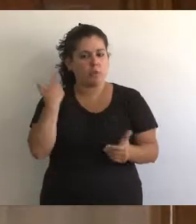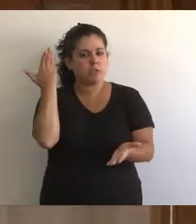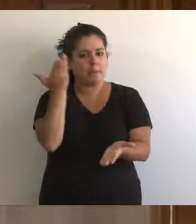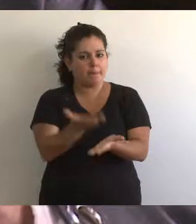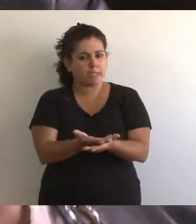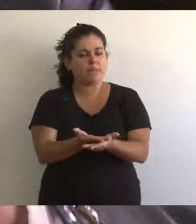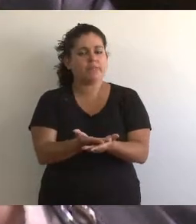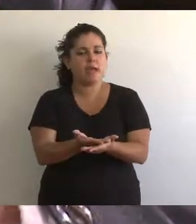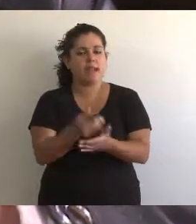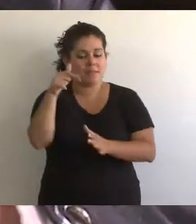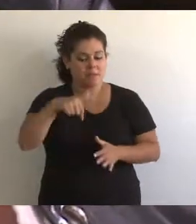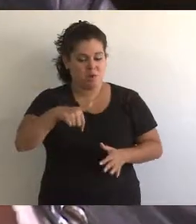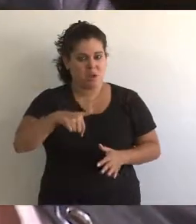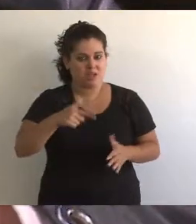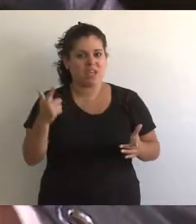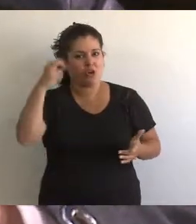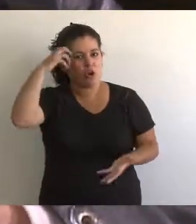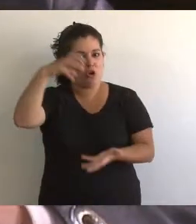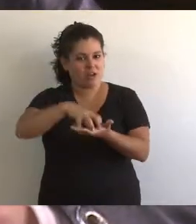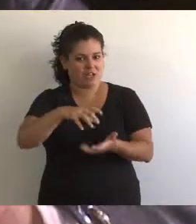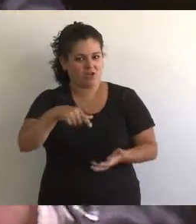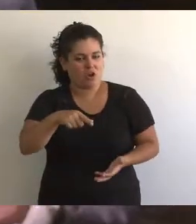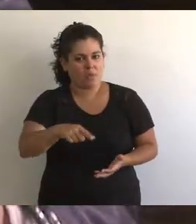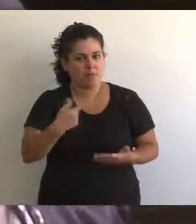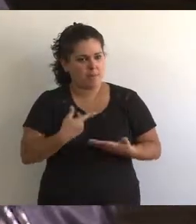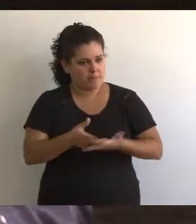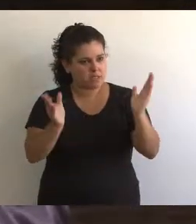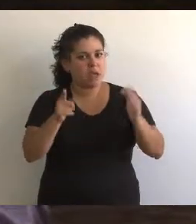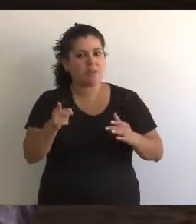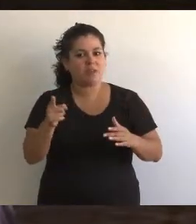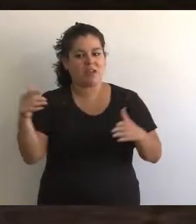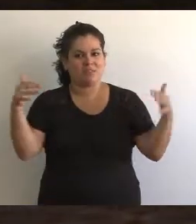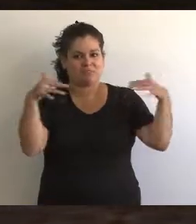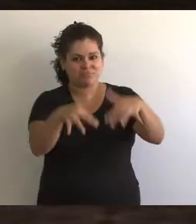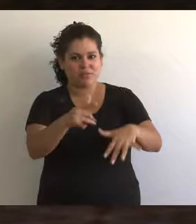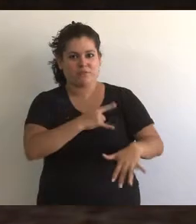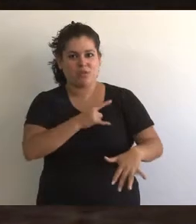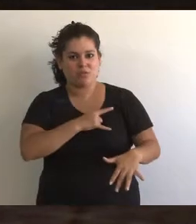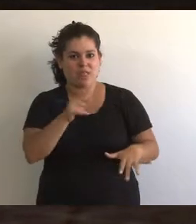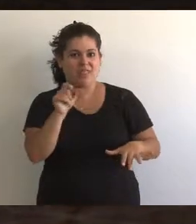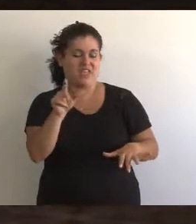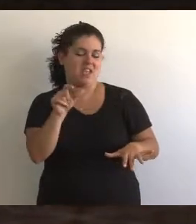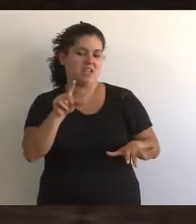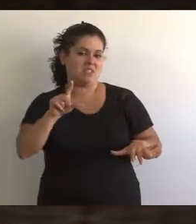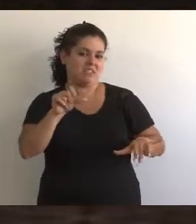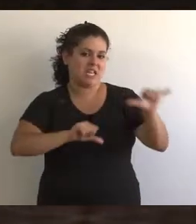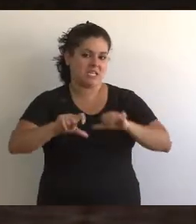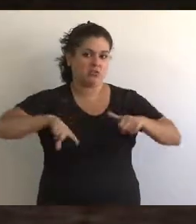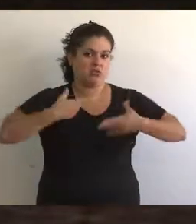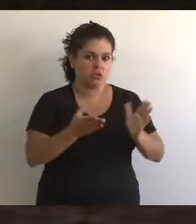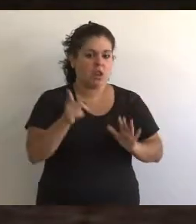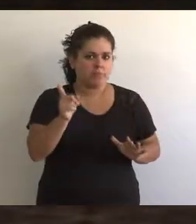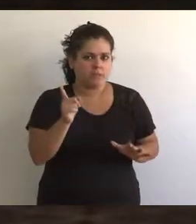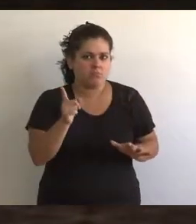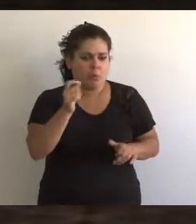vamos a hacer una presentación aquí en nuestro Congreso, donde participarán todas las facultades de Ciencias Sociales, para que